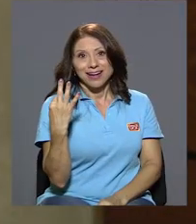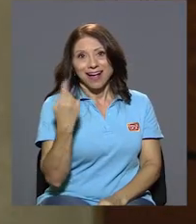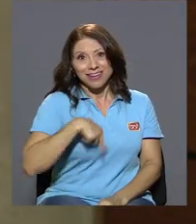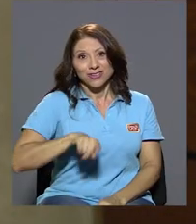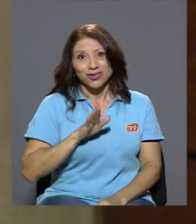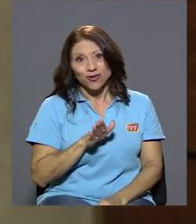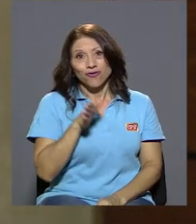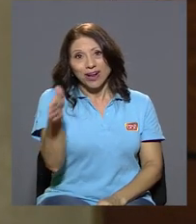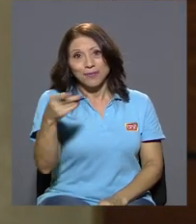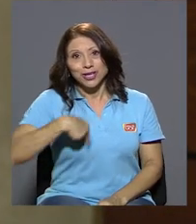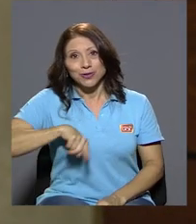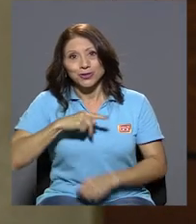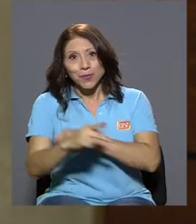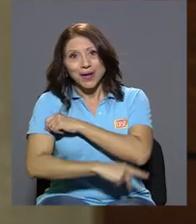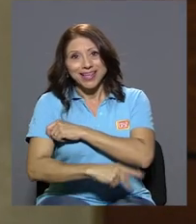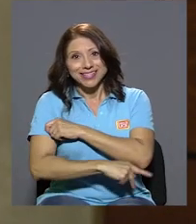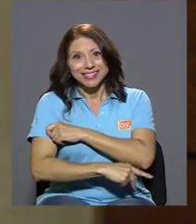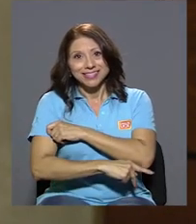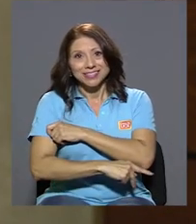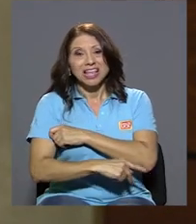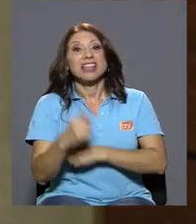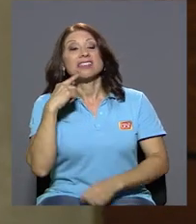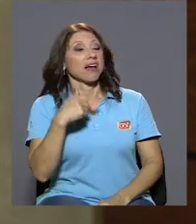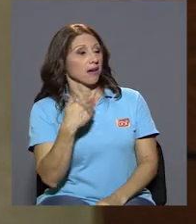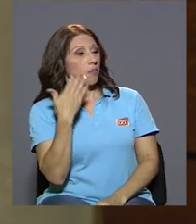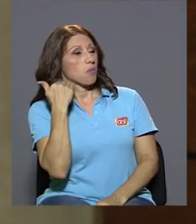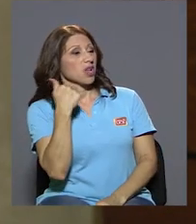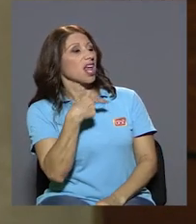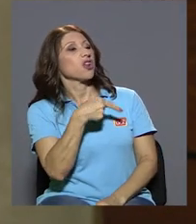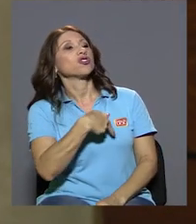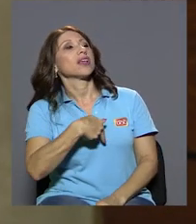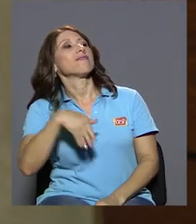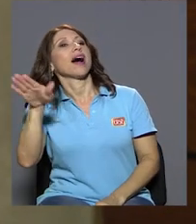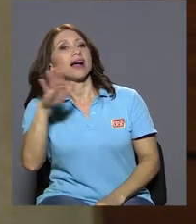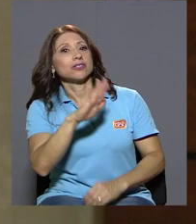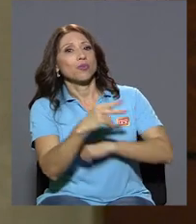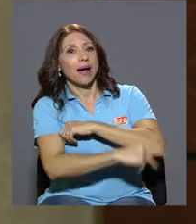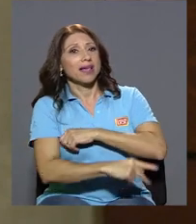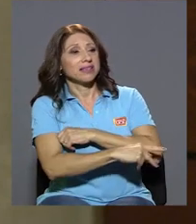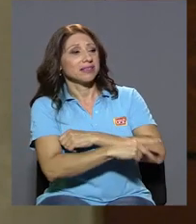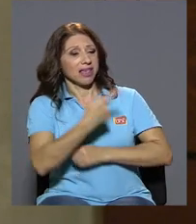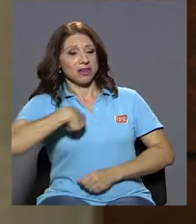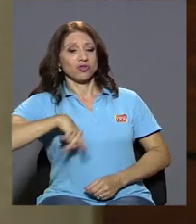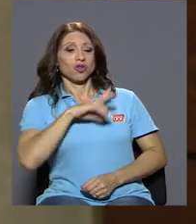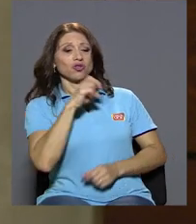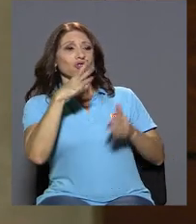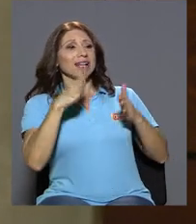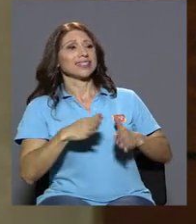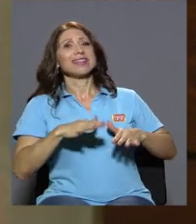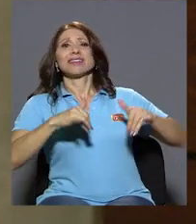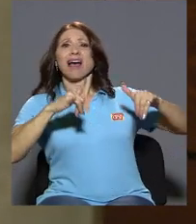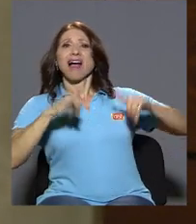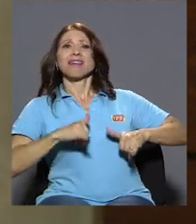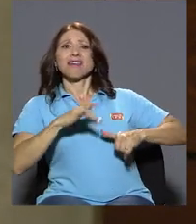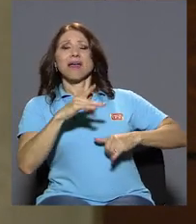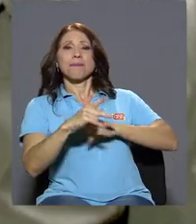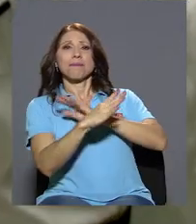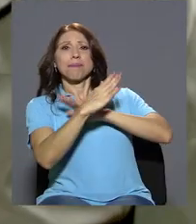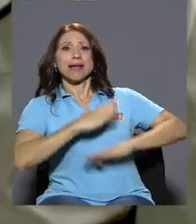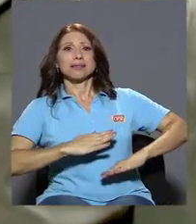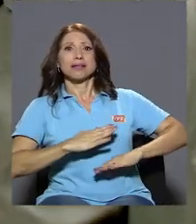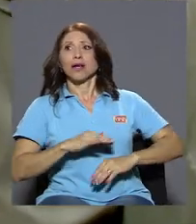país porque no se van a su país y nos deja los costarricenses aquí en paz como si éste no fuera